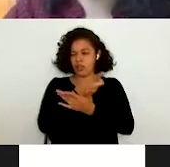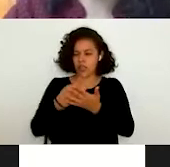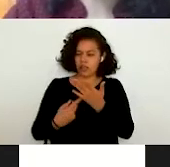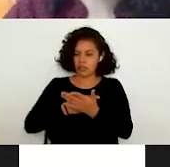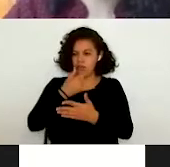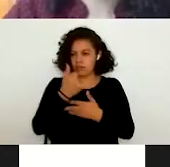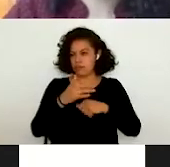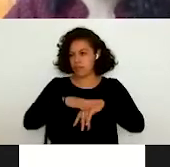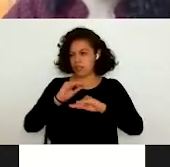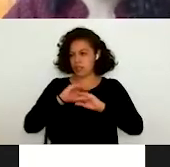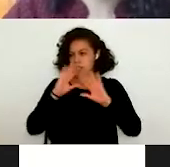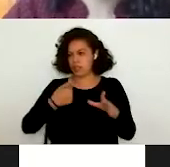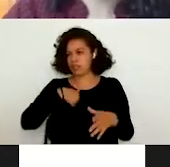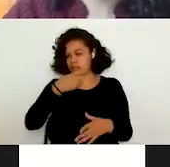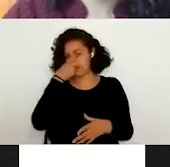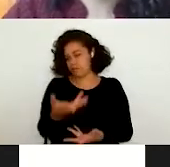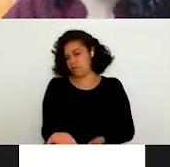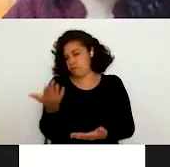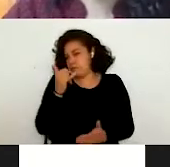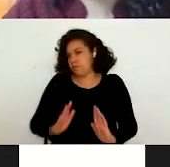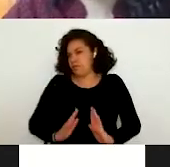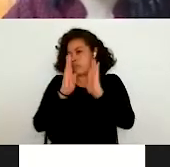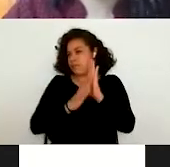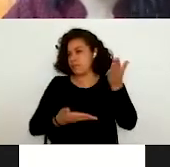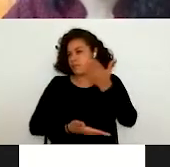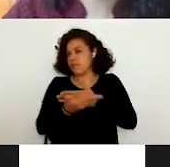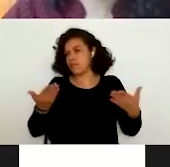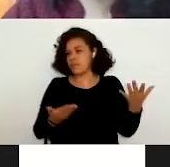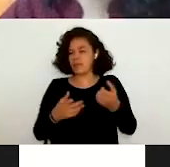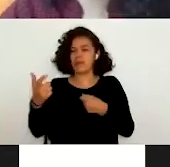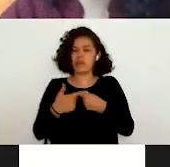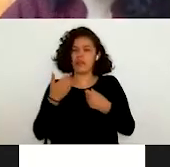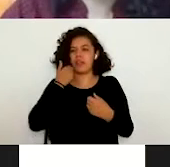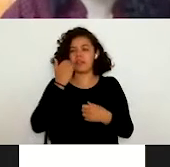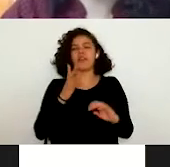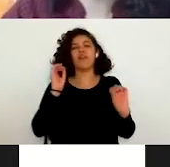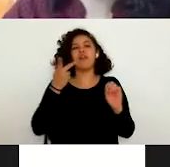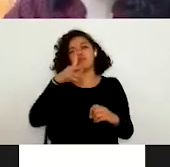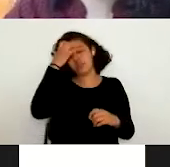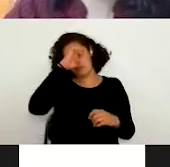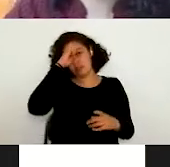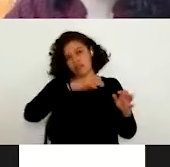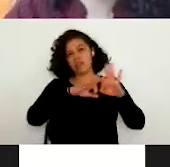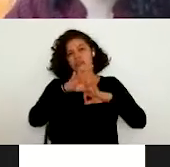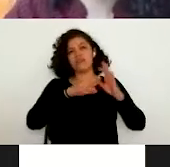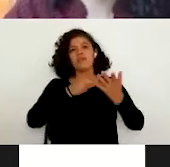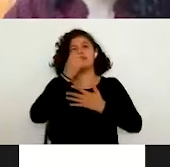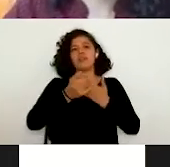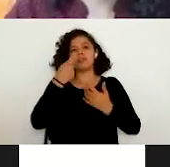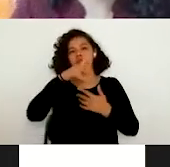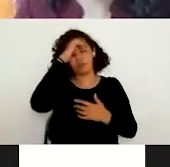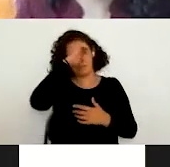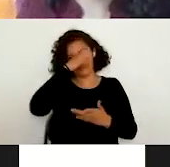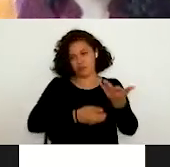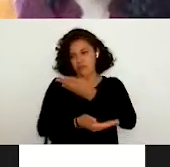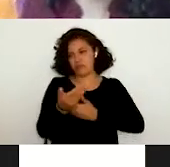proyectos. Entonces los invitaba a que compartieran algún proyecto o alguna experiencia trabajando en un proyecto también, ¿no? Y que